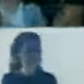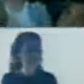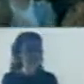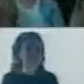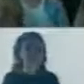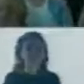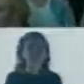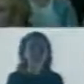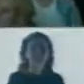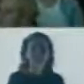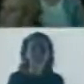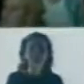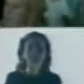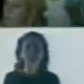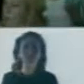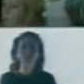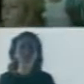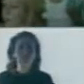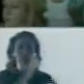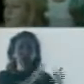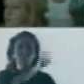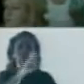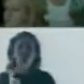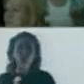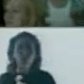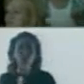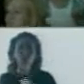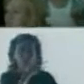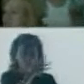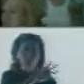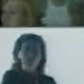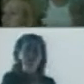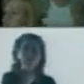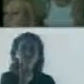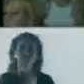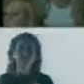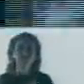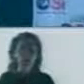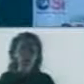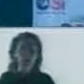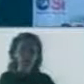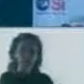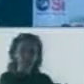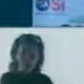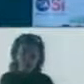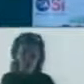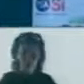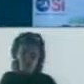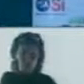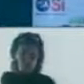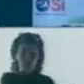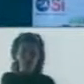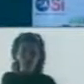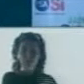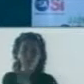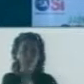Me acusan de haber tirado la estación de Renfe y, como decía mi compañero, la volvería a tirar. ¿Y